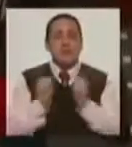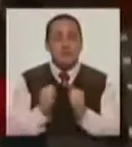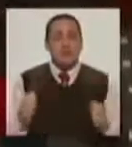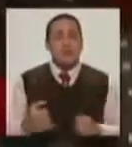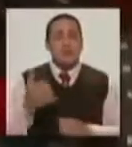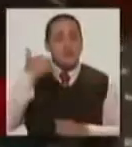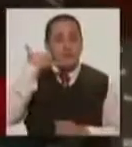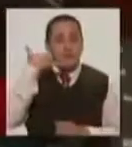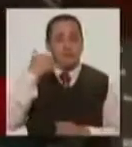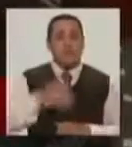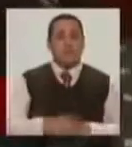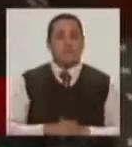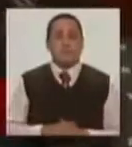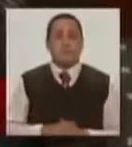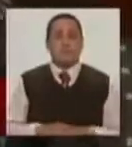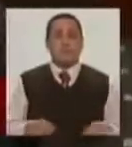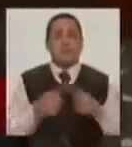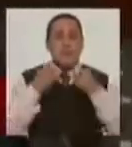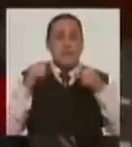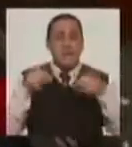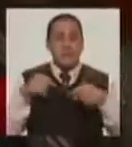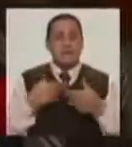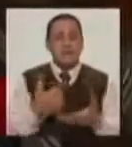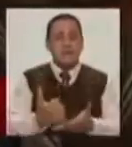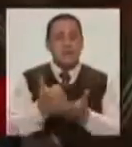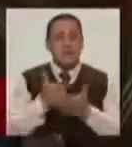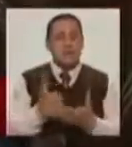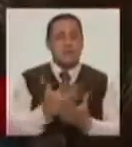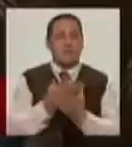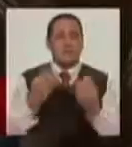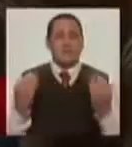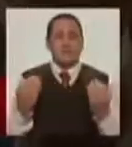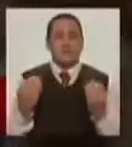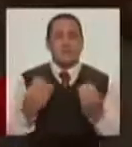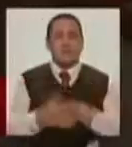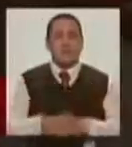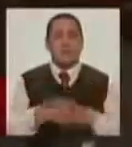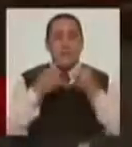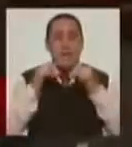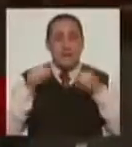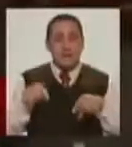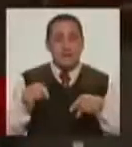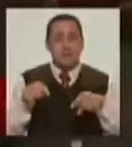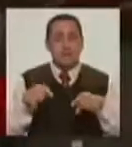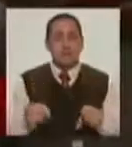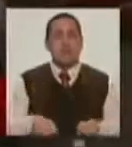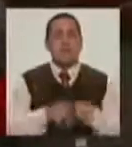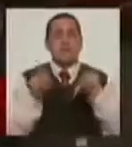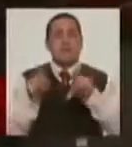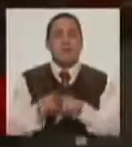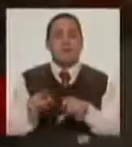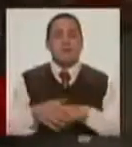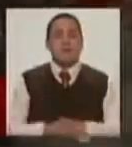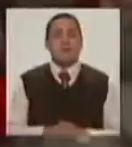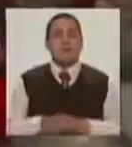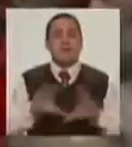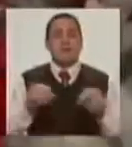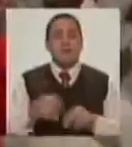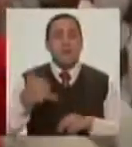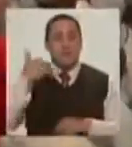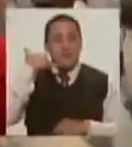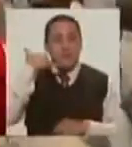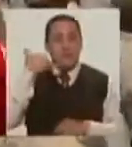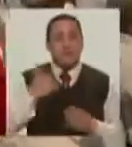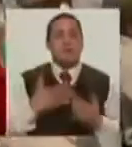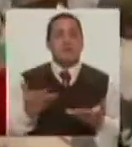través de la telefonía, y eso nos va a ayudar bastante. Eso, además de la